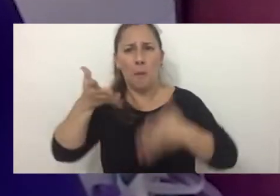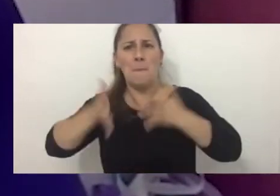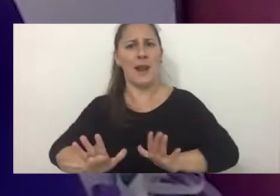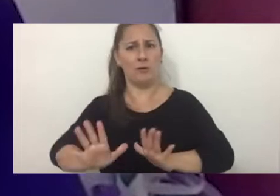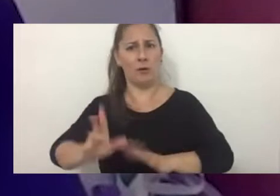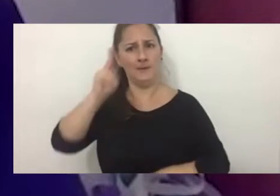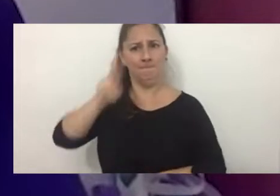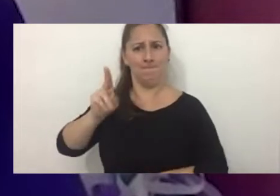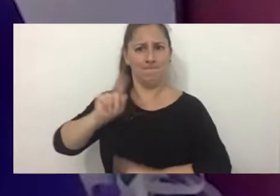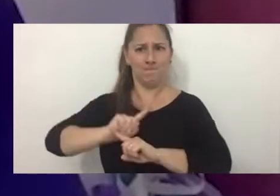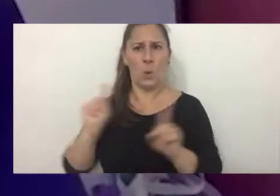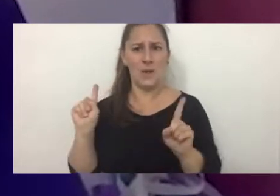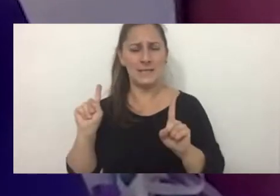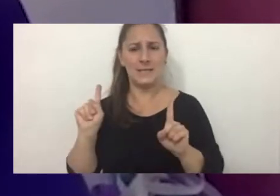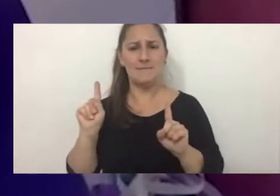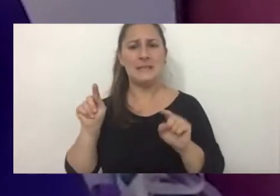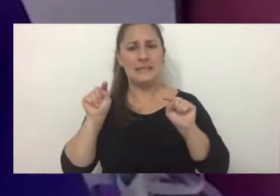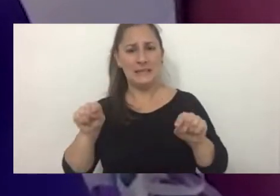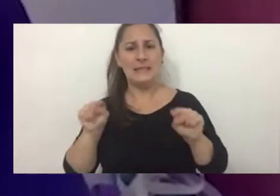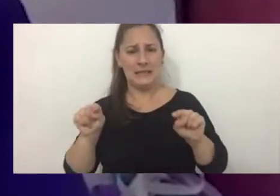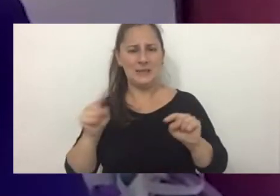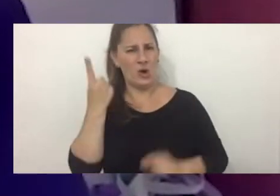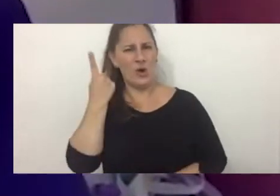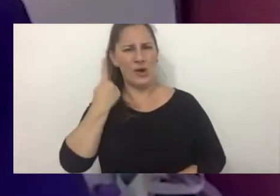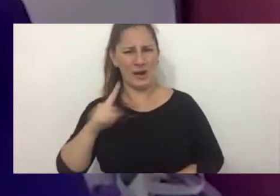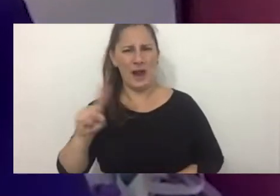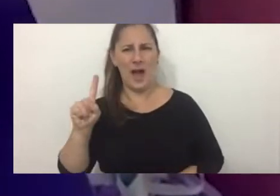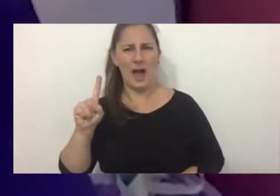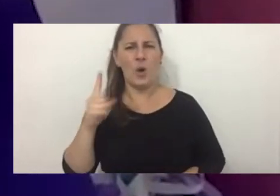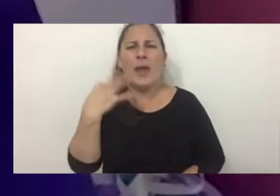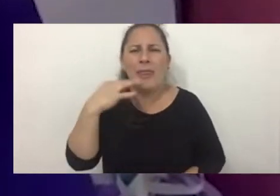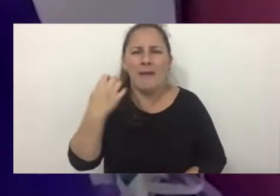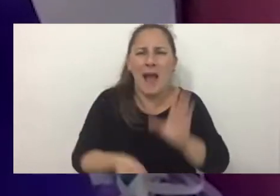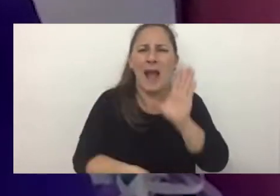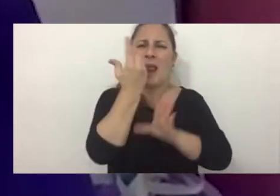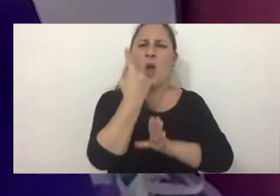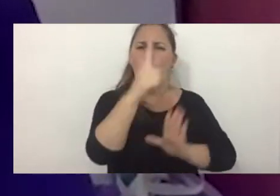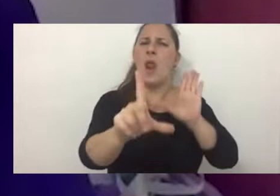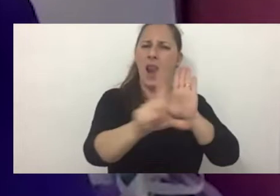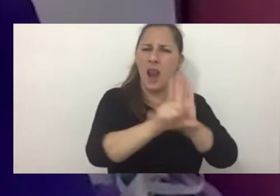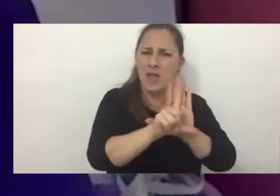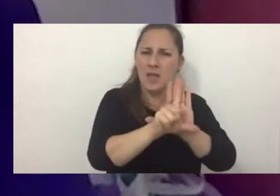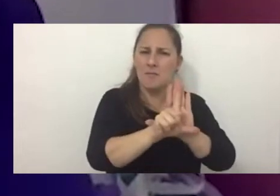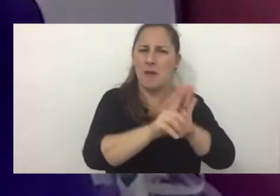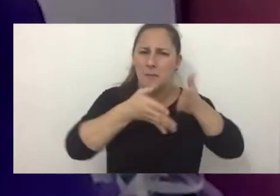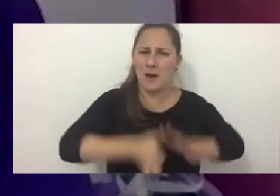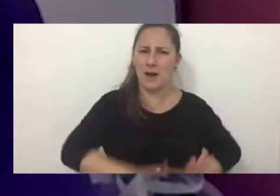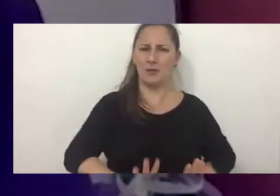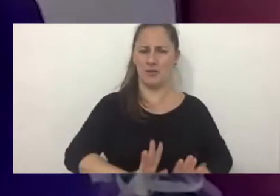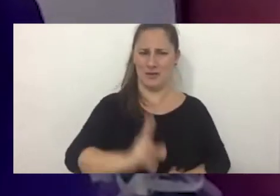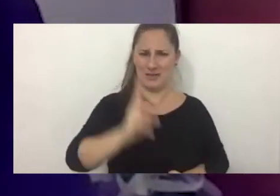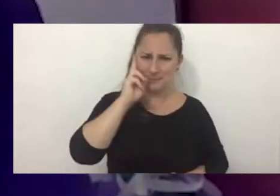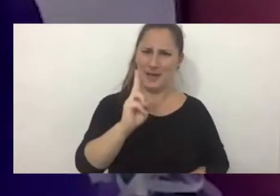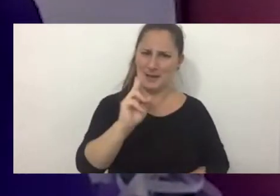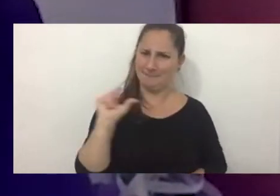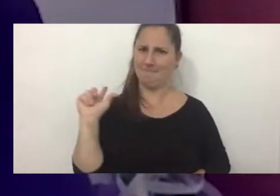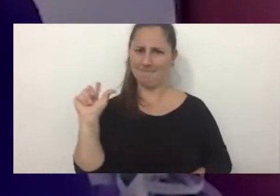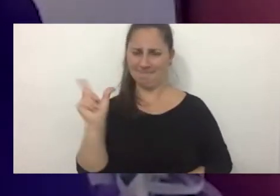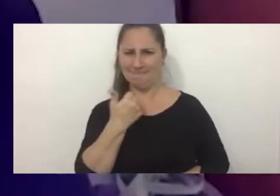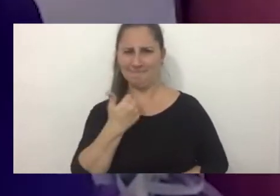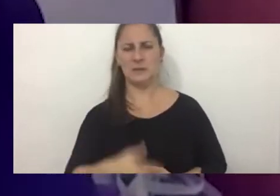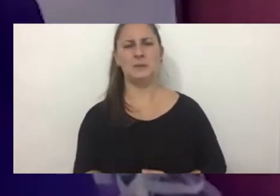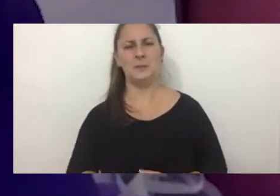charla, como dijo Fabiana, del derecho al parto respetado. Es